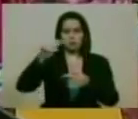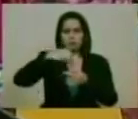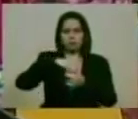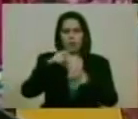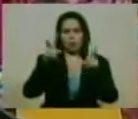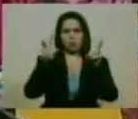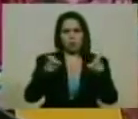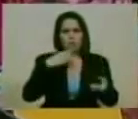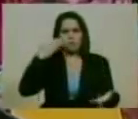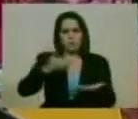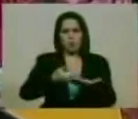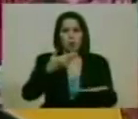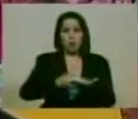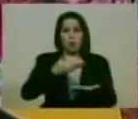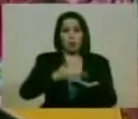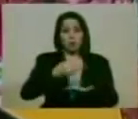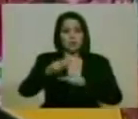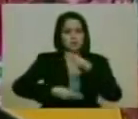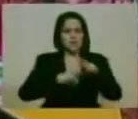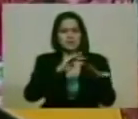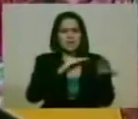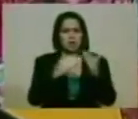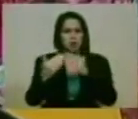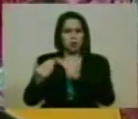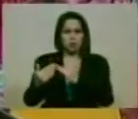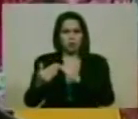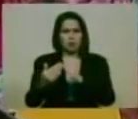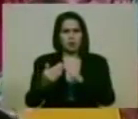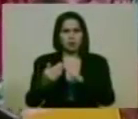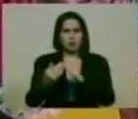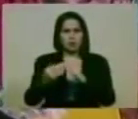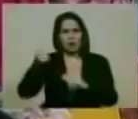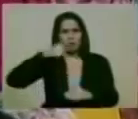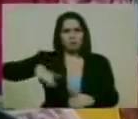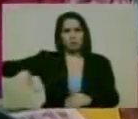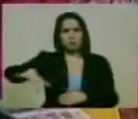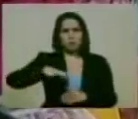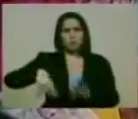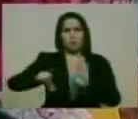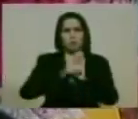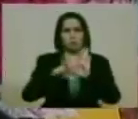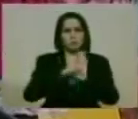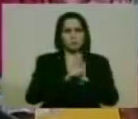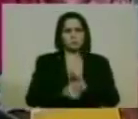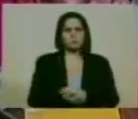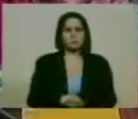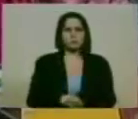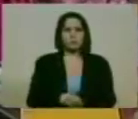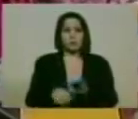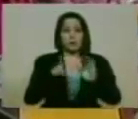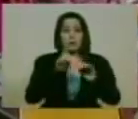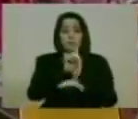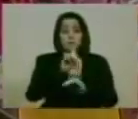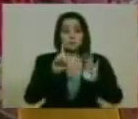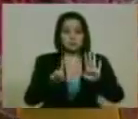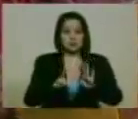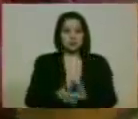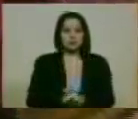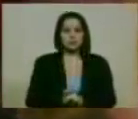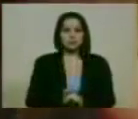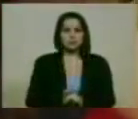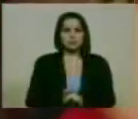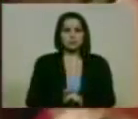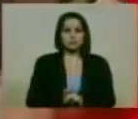nuevas propuestas surgidas en las comunidades para la construcción bolivariana y demás leyes. 16. Lograr